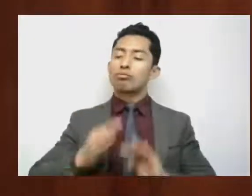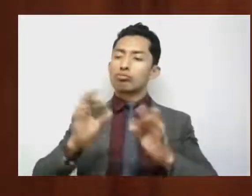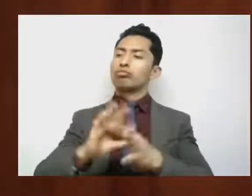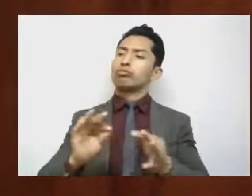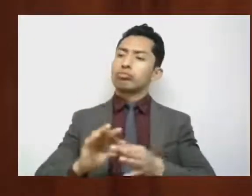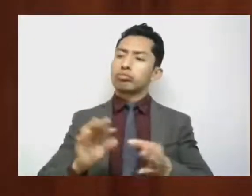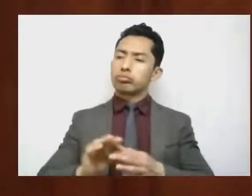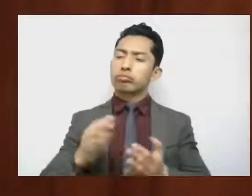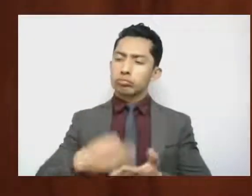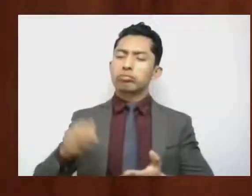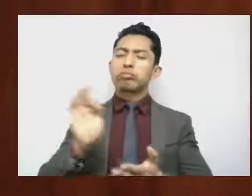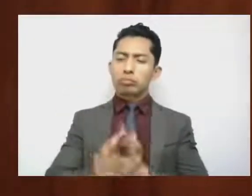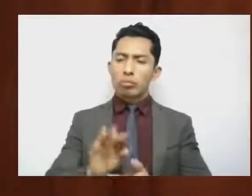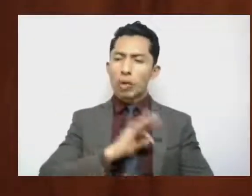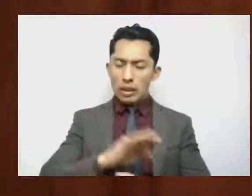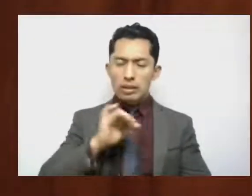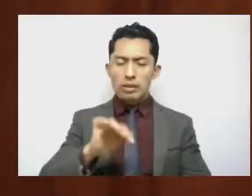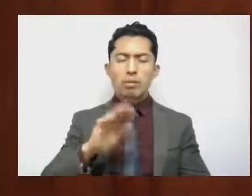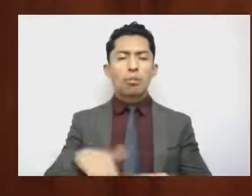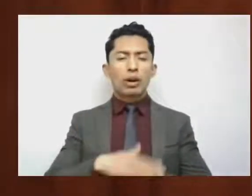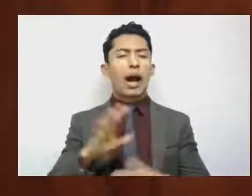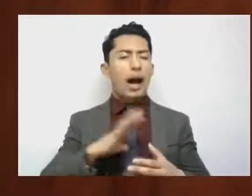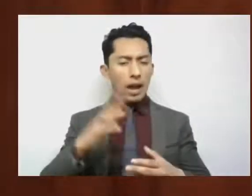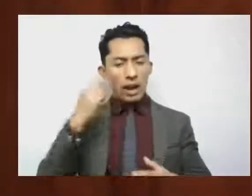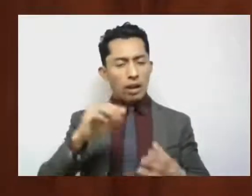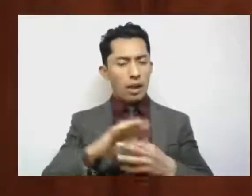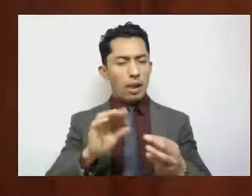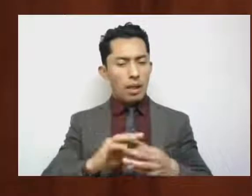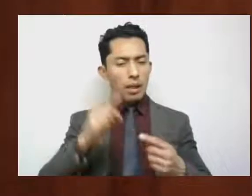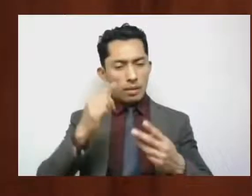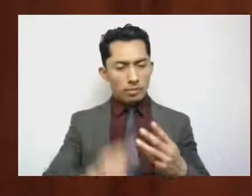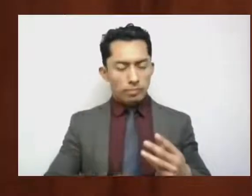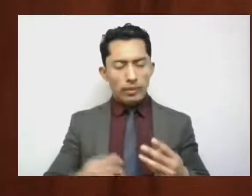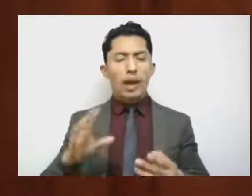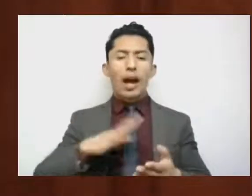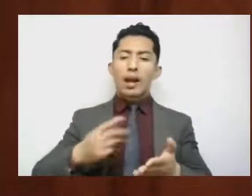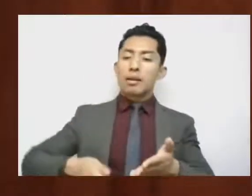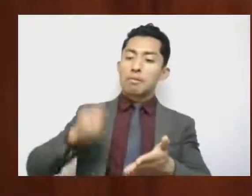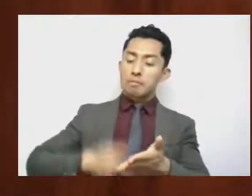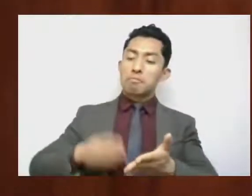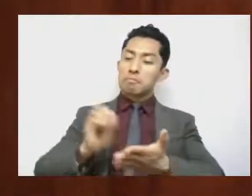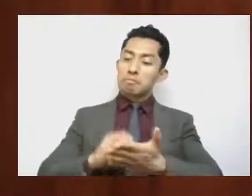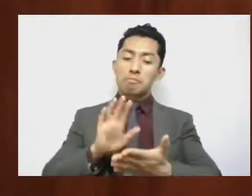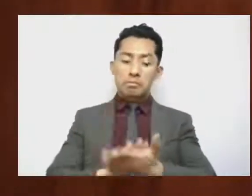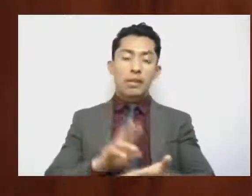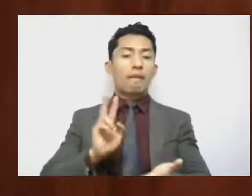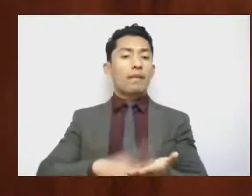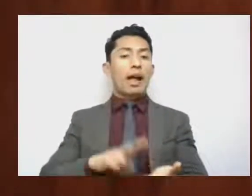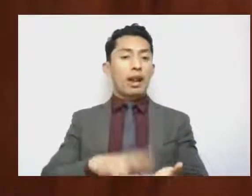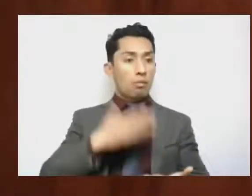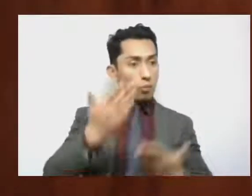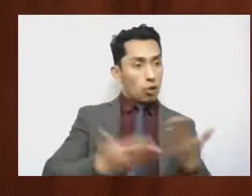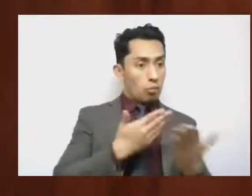siguientes argumentos, cuestión que marca un precedente en favor de esta propuesta.